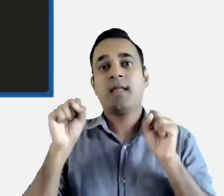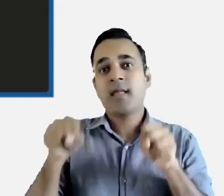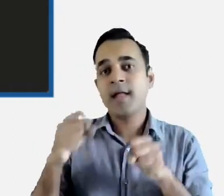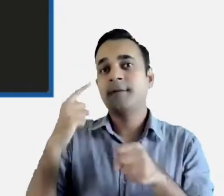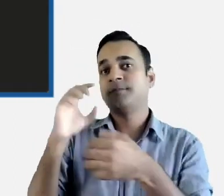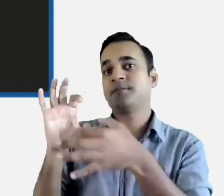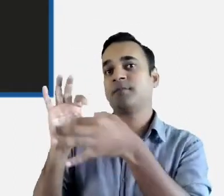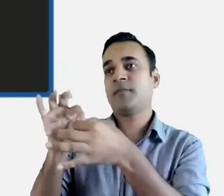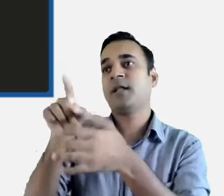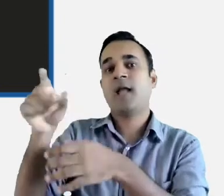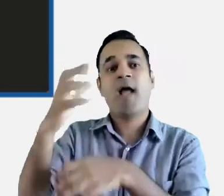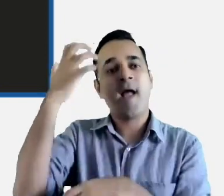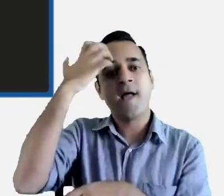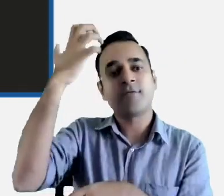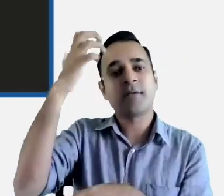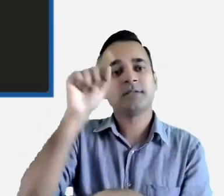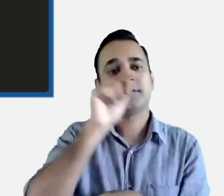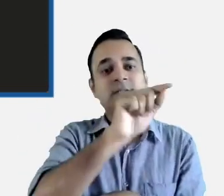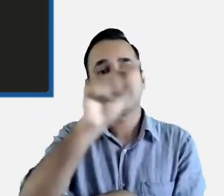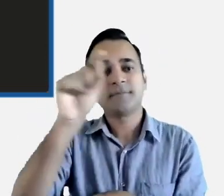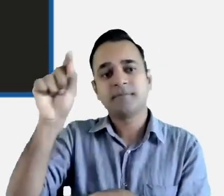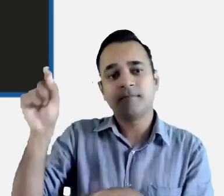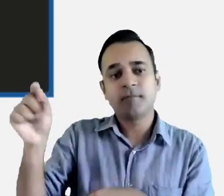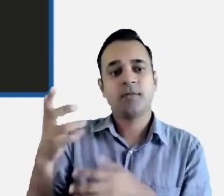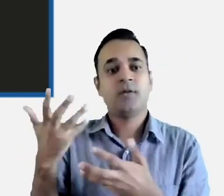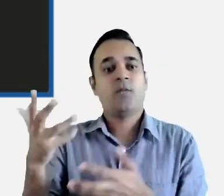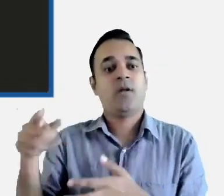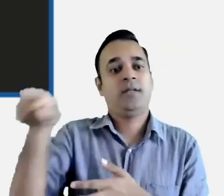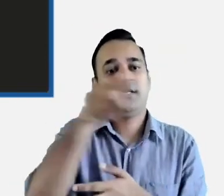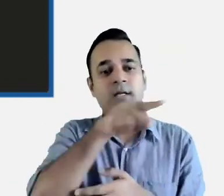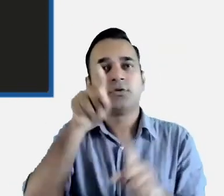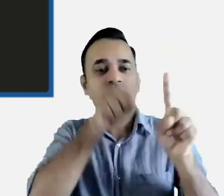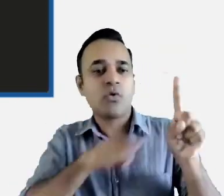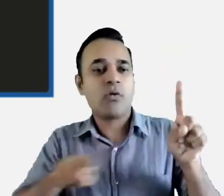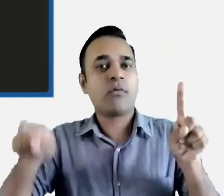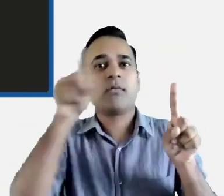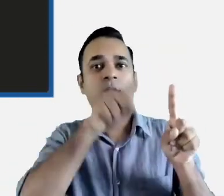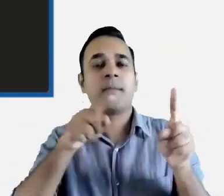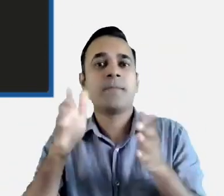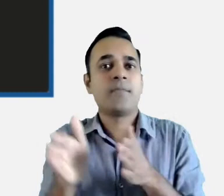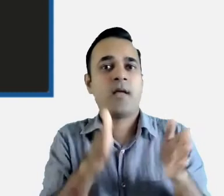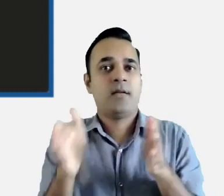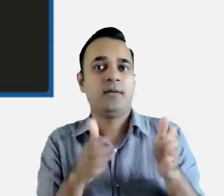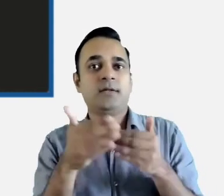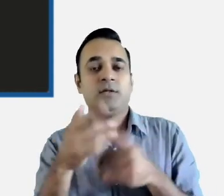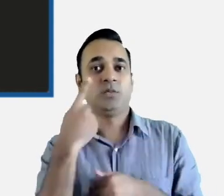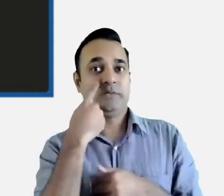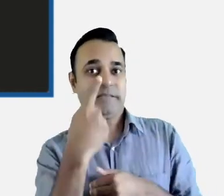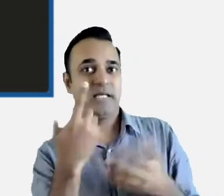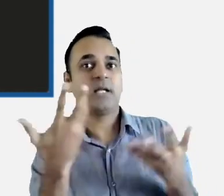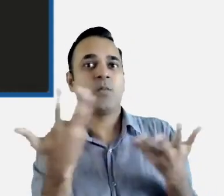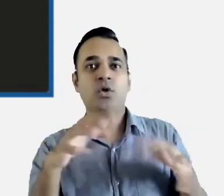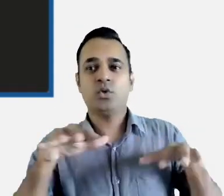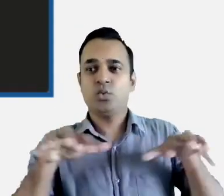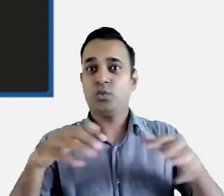la ejecución y la entrega de una obra terminada específica. En tercer lugar, las soluciones de